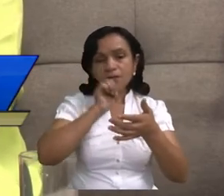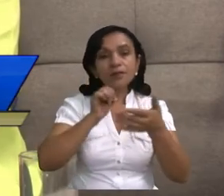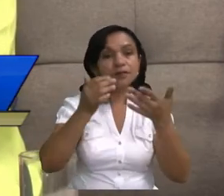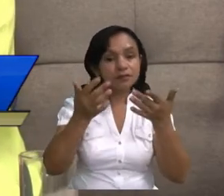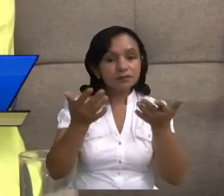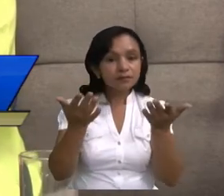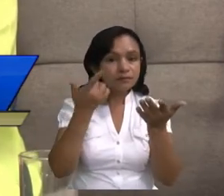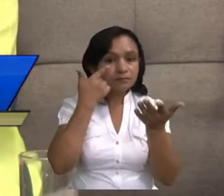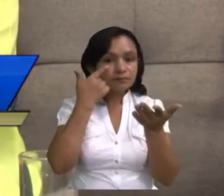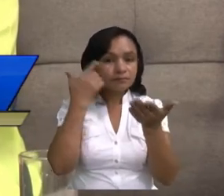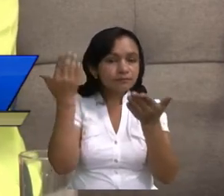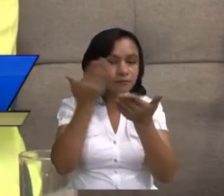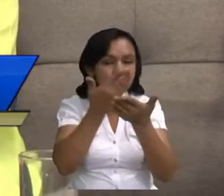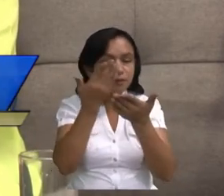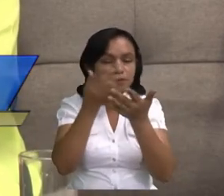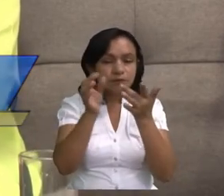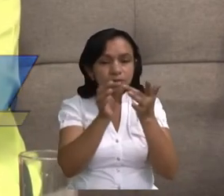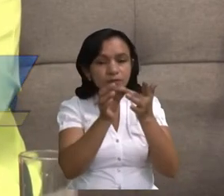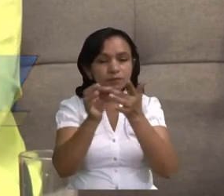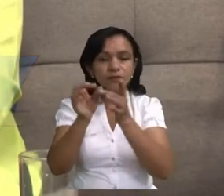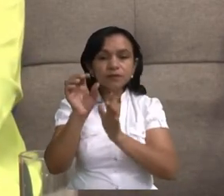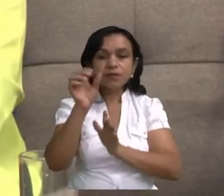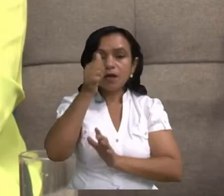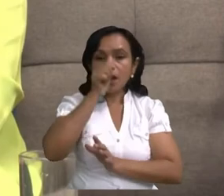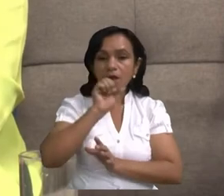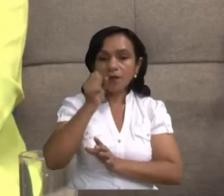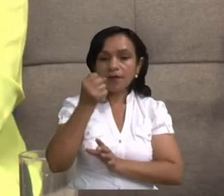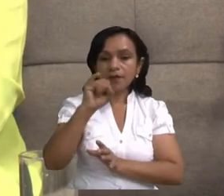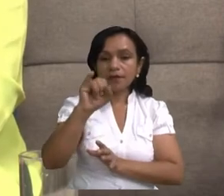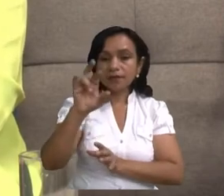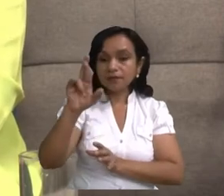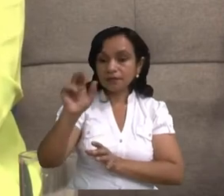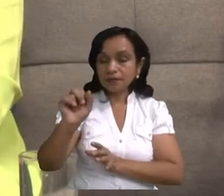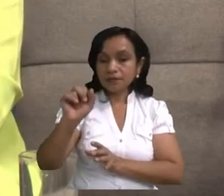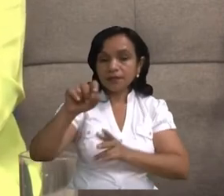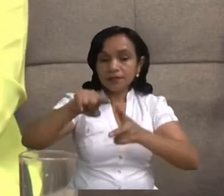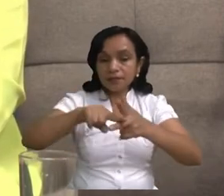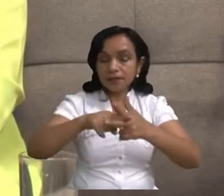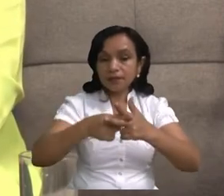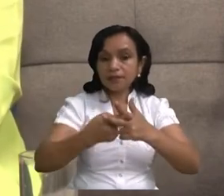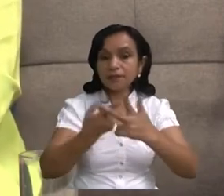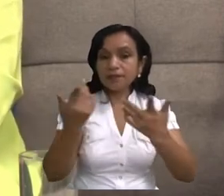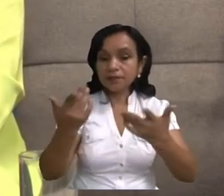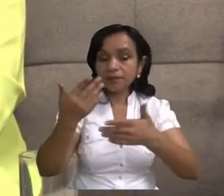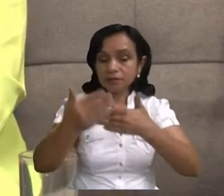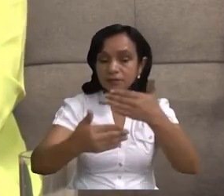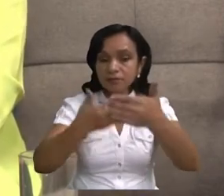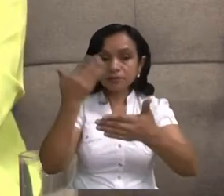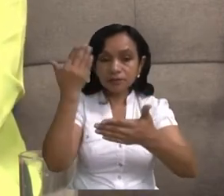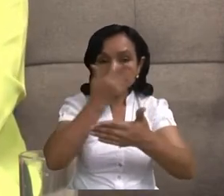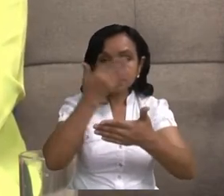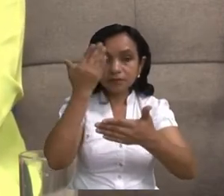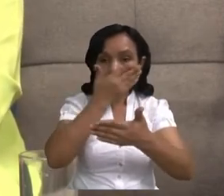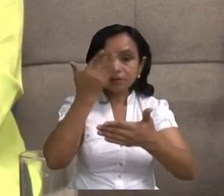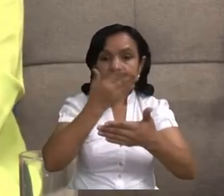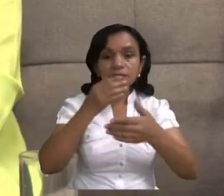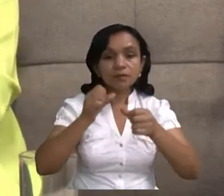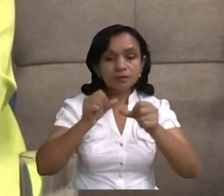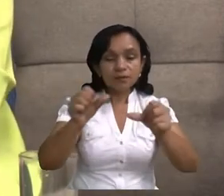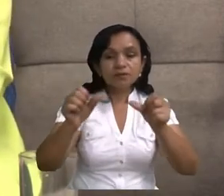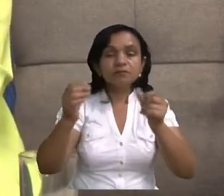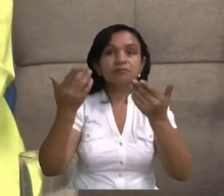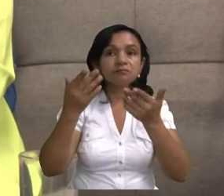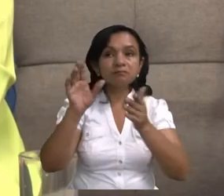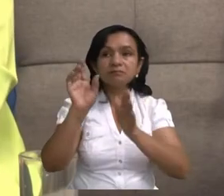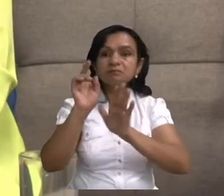de agua que tenemos en el CIRA, que esa maestría, desde que nació, pues viene siendo manteniendo un proceso de